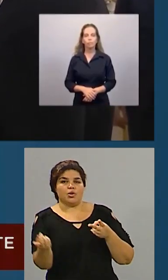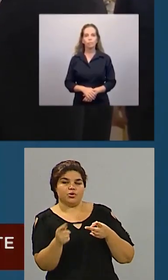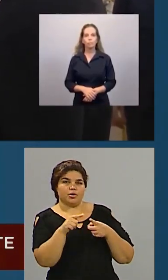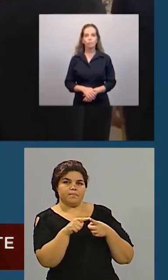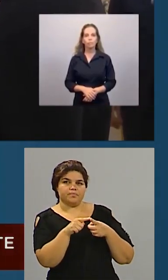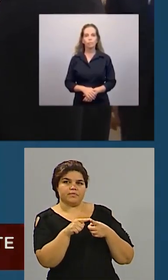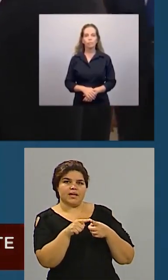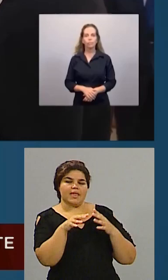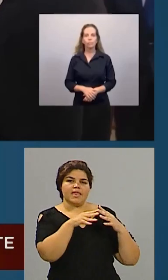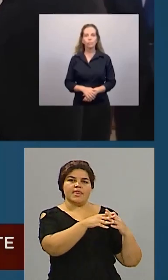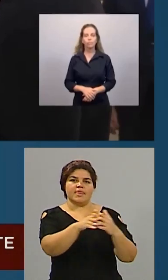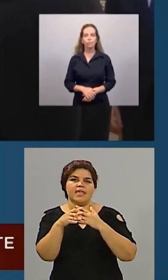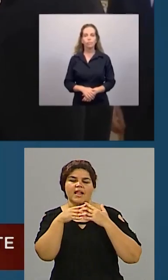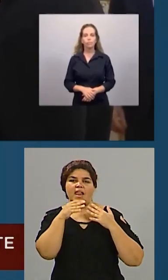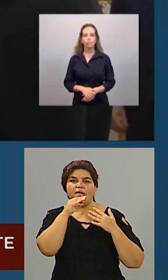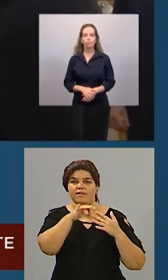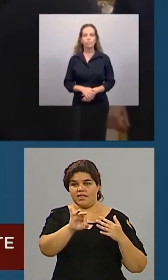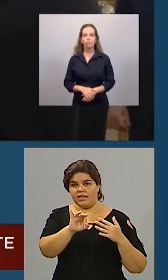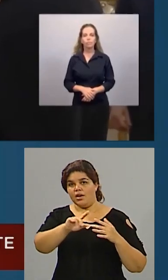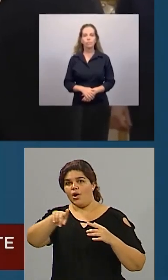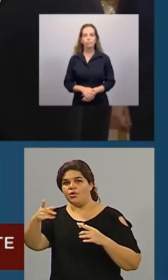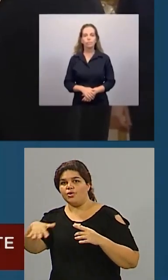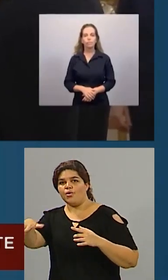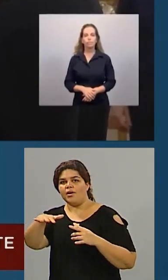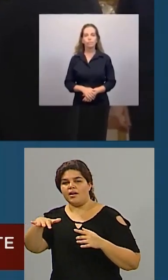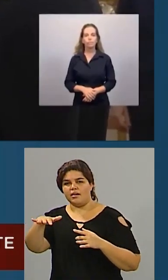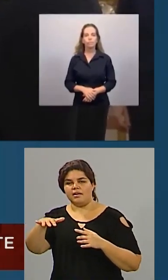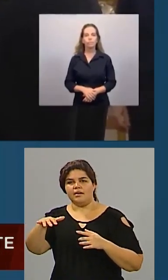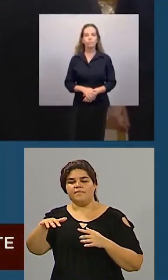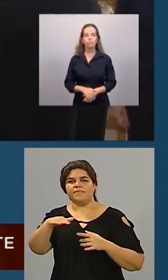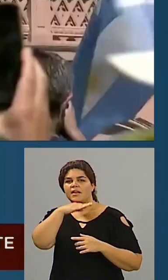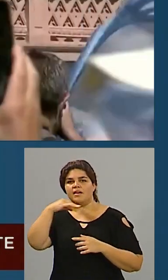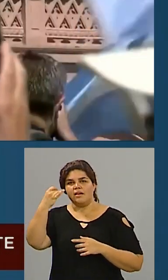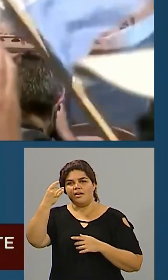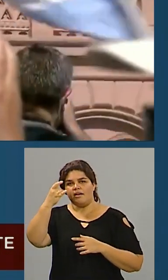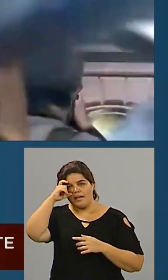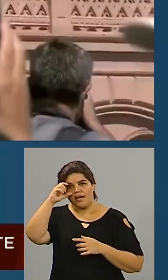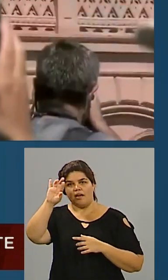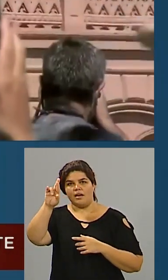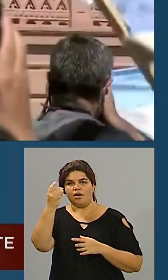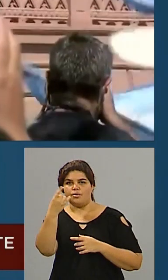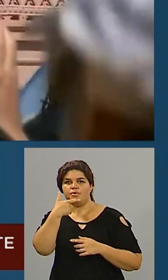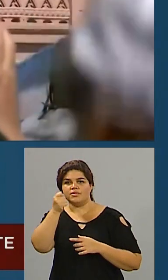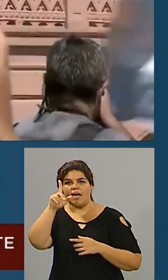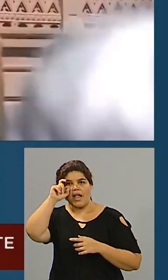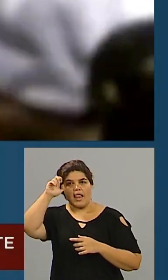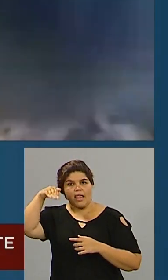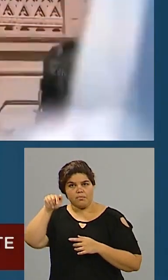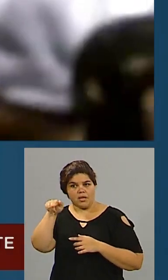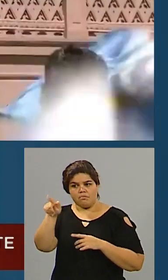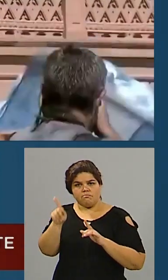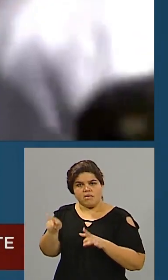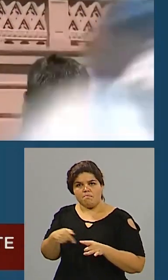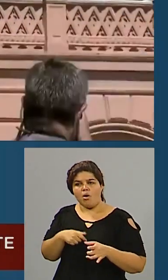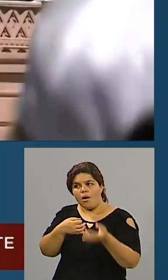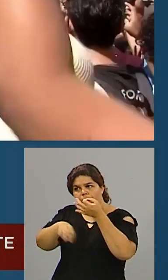nos convierte a los ojos de los palestinos en una parte beligerante. Ya hemos estado en medio de los